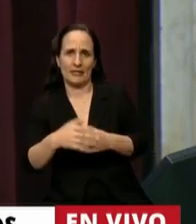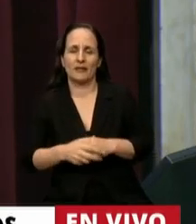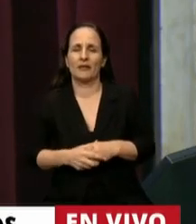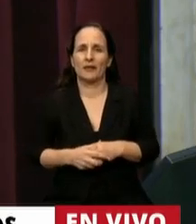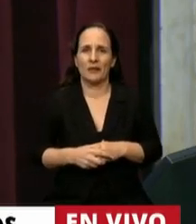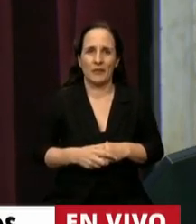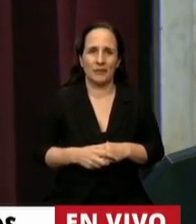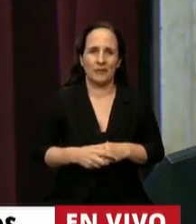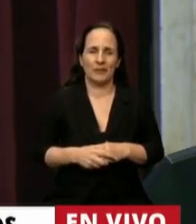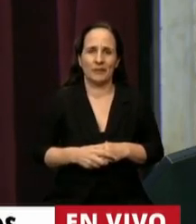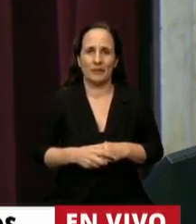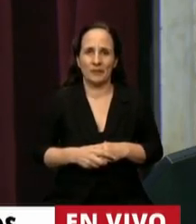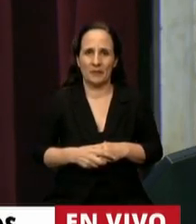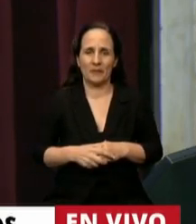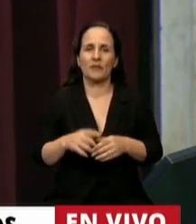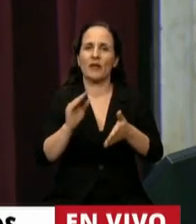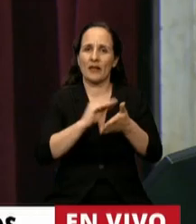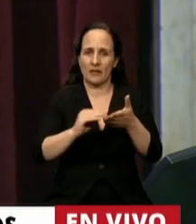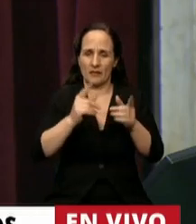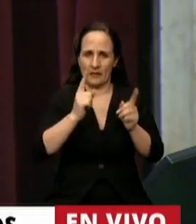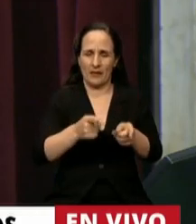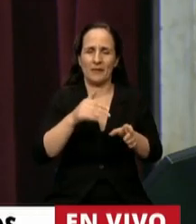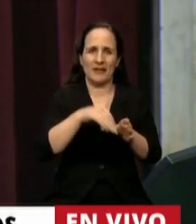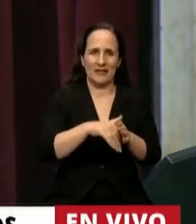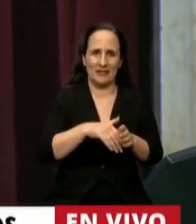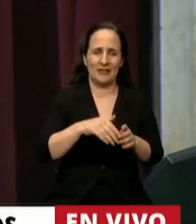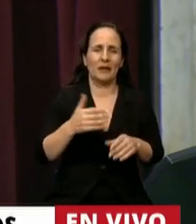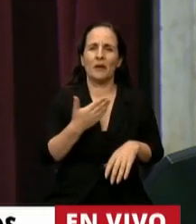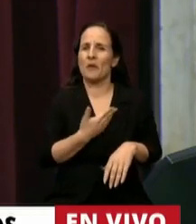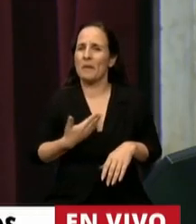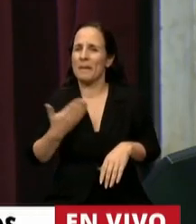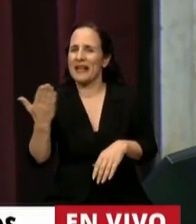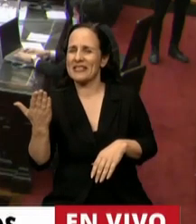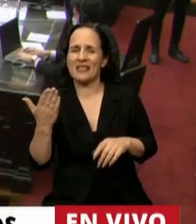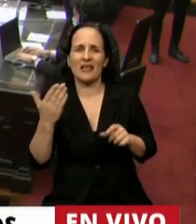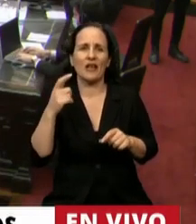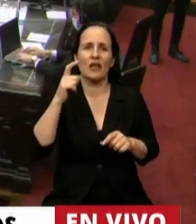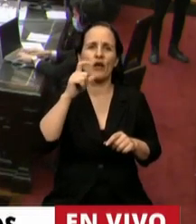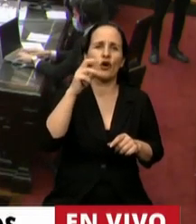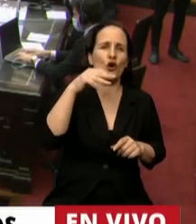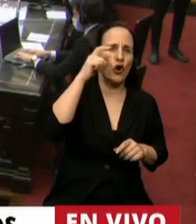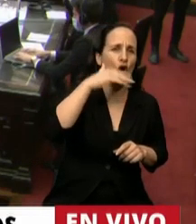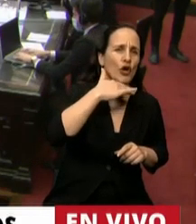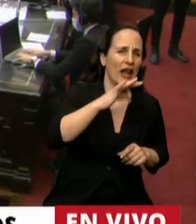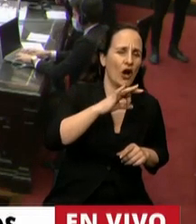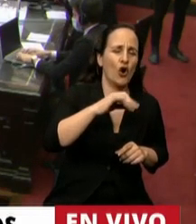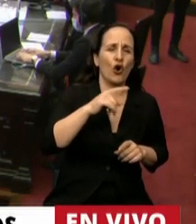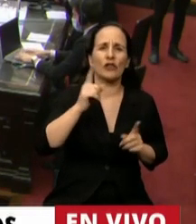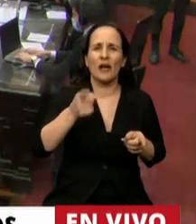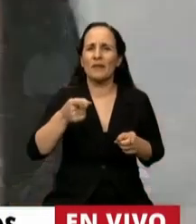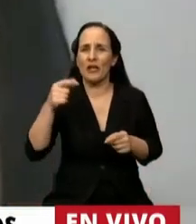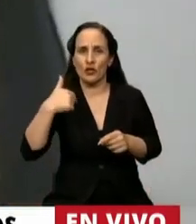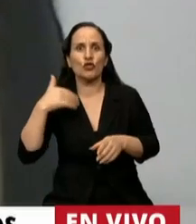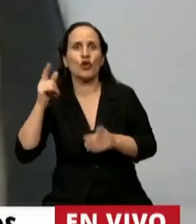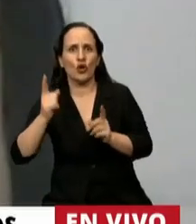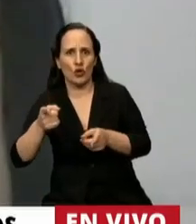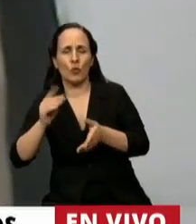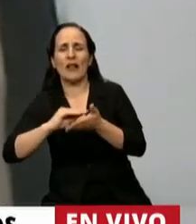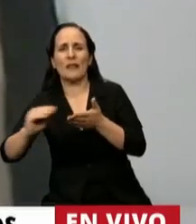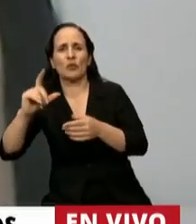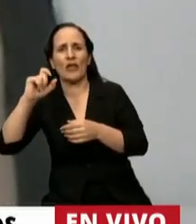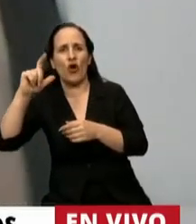Diputada El Zucaria también se abstiene. Presidente. Cornejo también. También me abstengo, igual que la